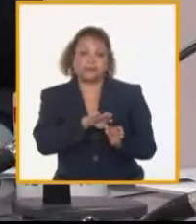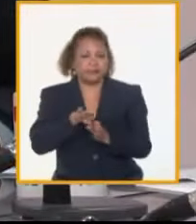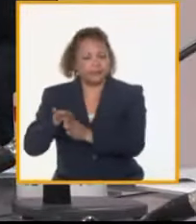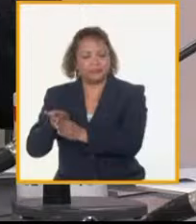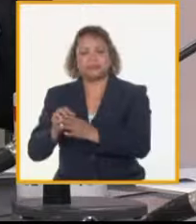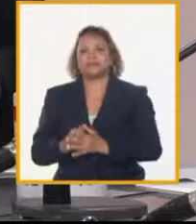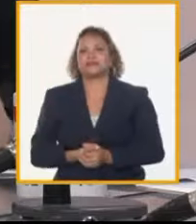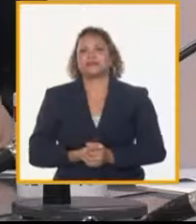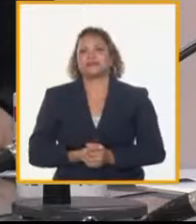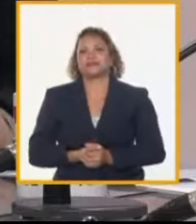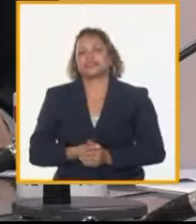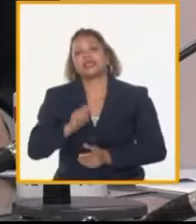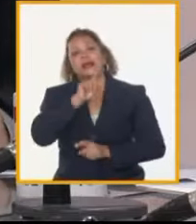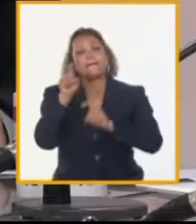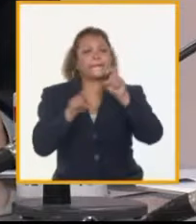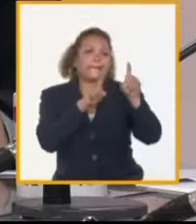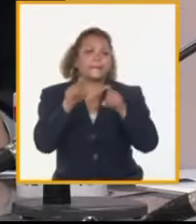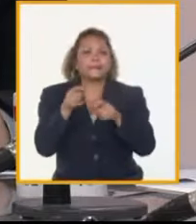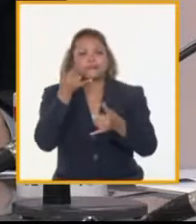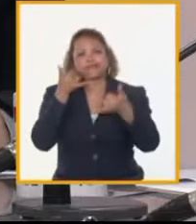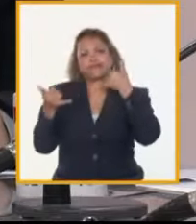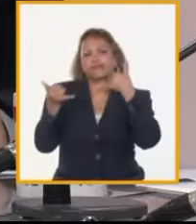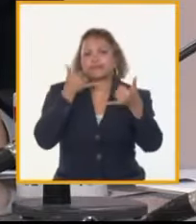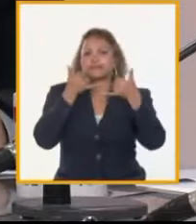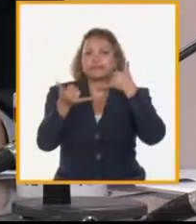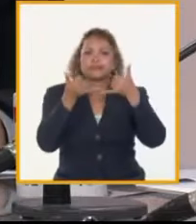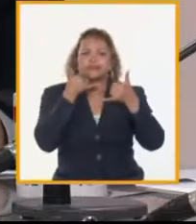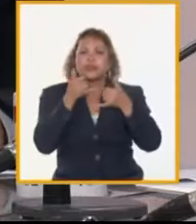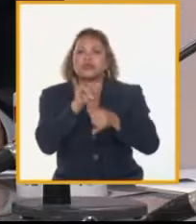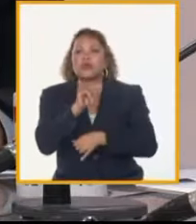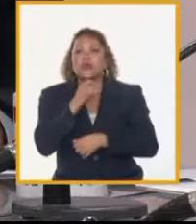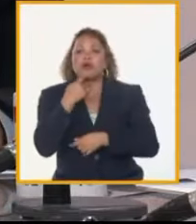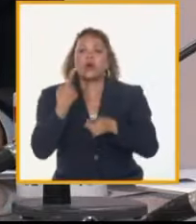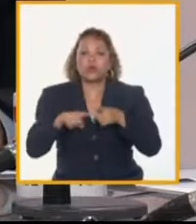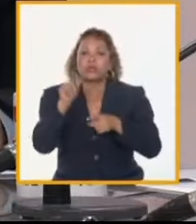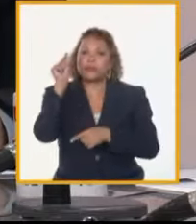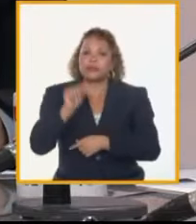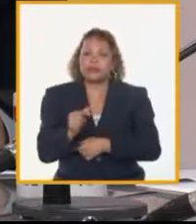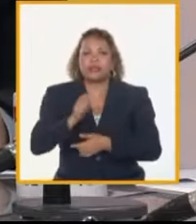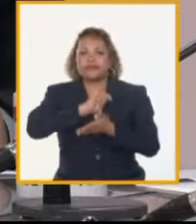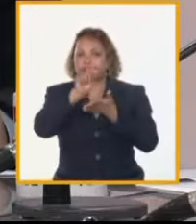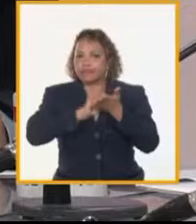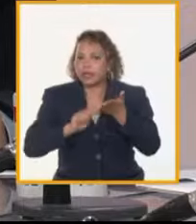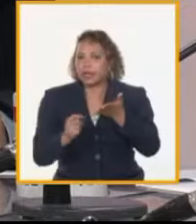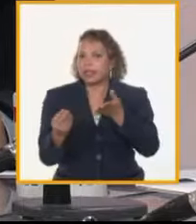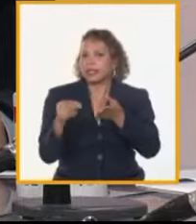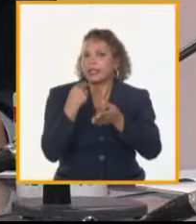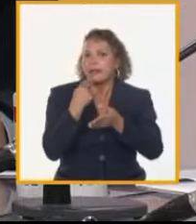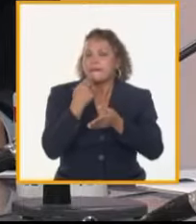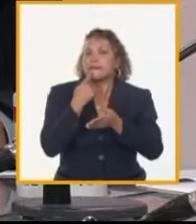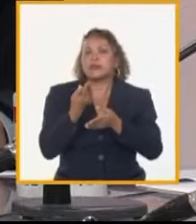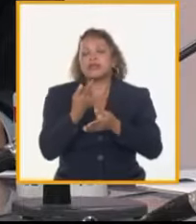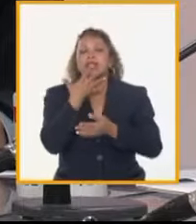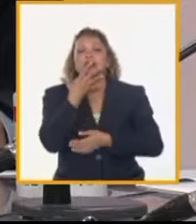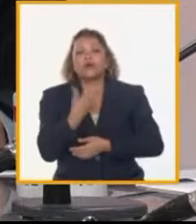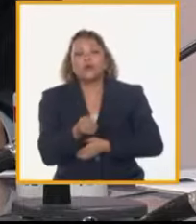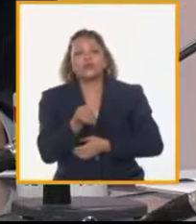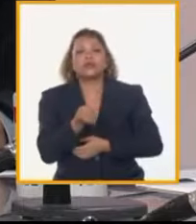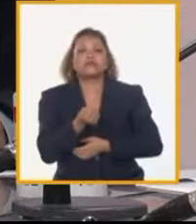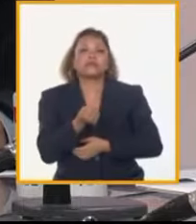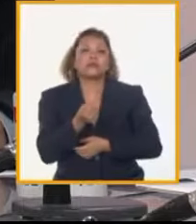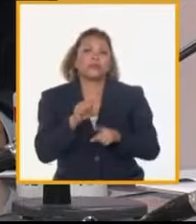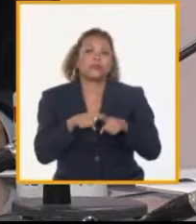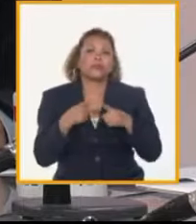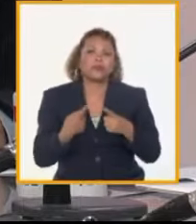Bueno, eran opiniones a través de las llamadas telefónicas. También Edilberto escribió a nuestro foro y decía que le gustaría que se explicara la razón de ser,